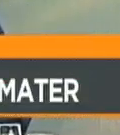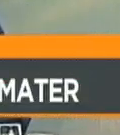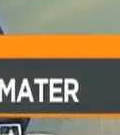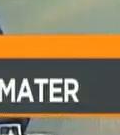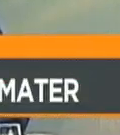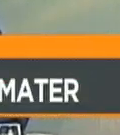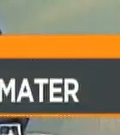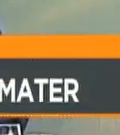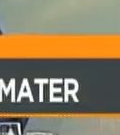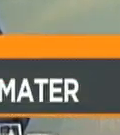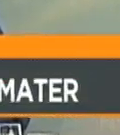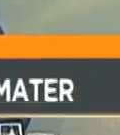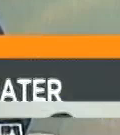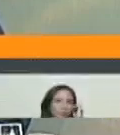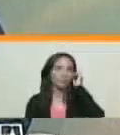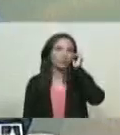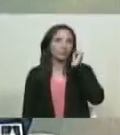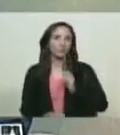No, señores.